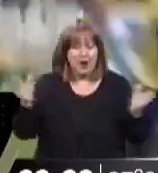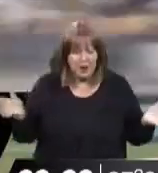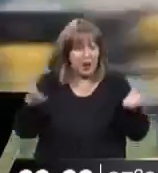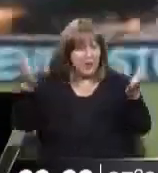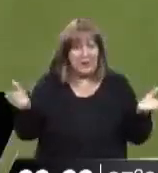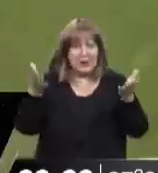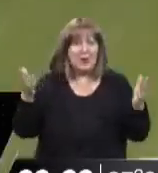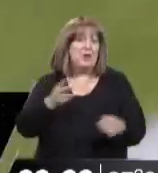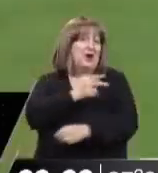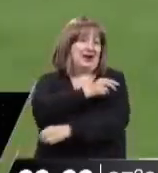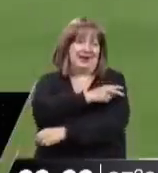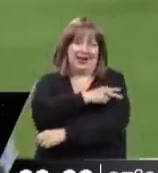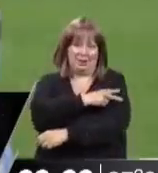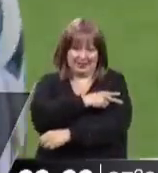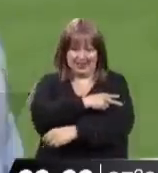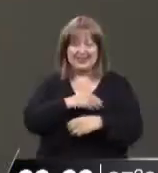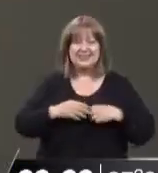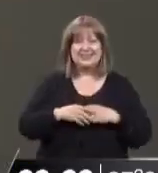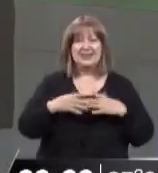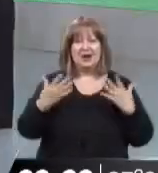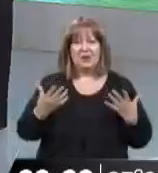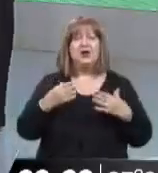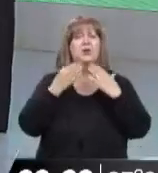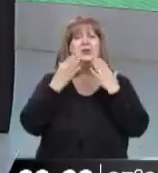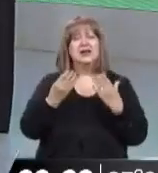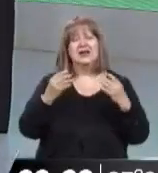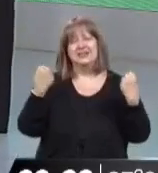lindo nuestro capitán. Vamos con todo. Vamos para el mundial entonces, Tanito. Gracias. De nada, chicos.